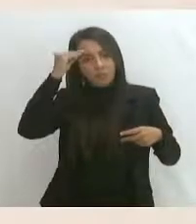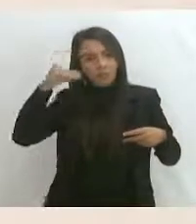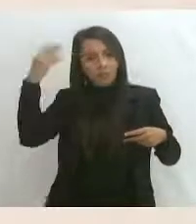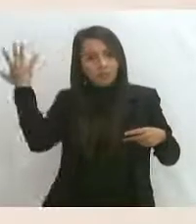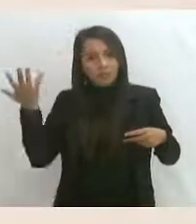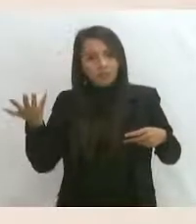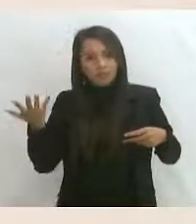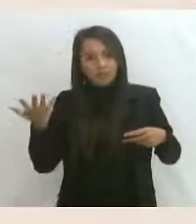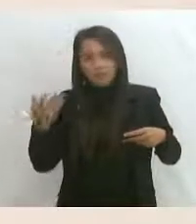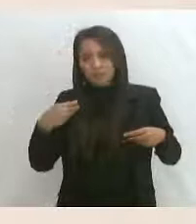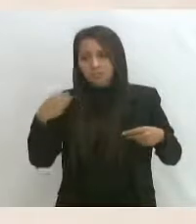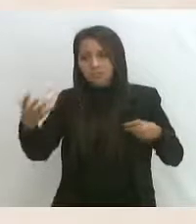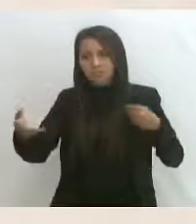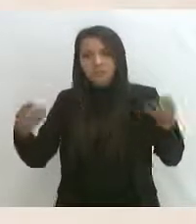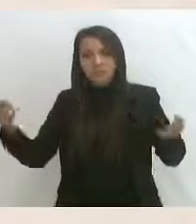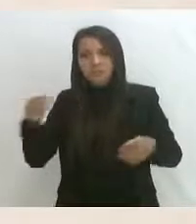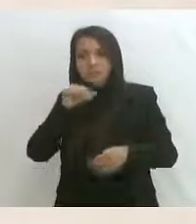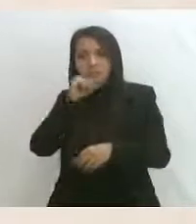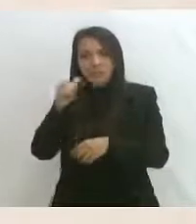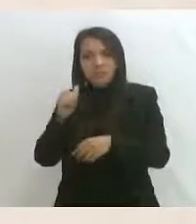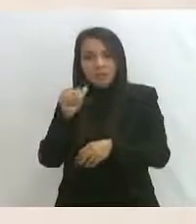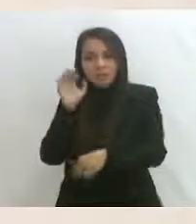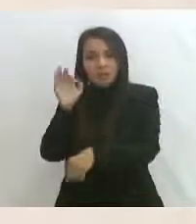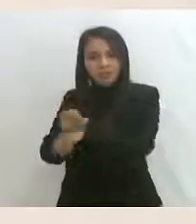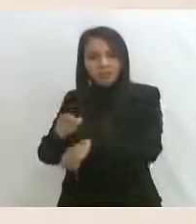no le llegaba ningún beneficio.